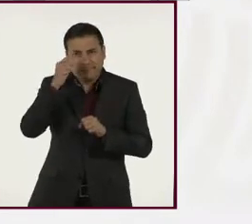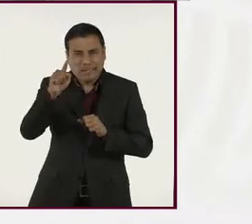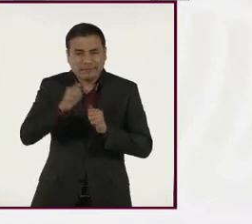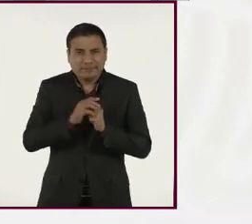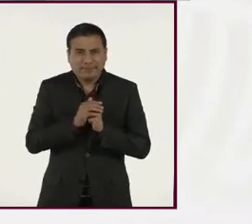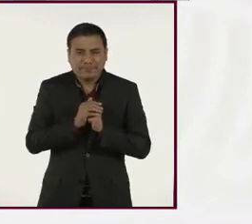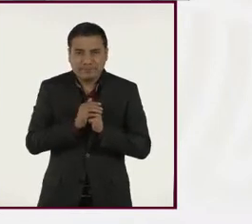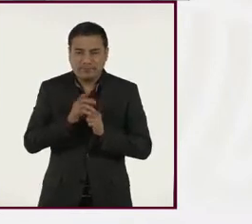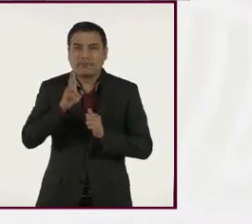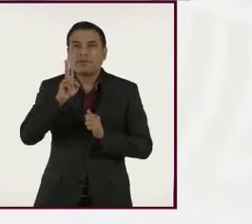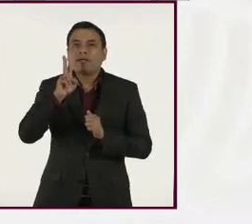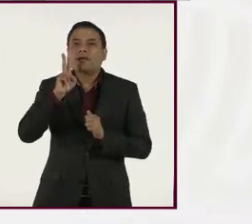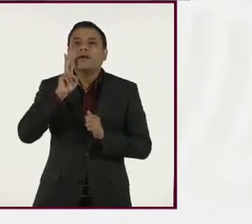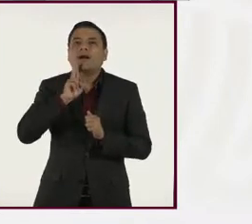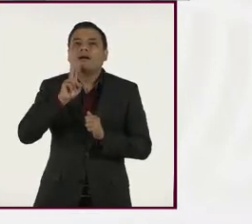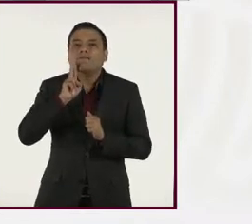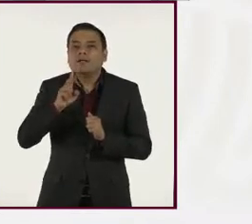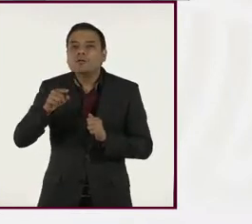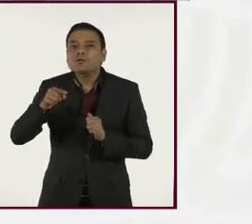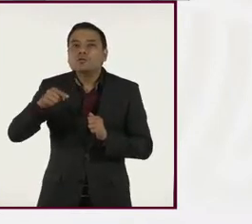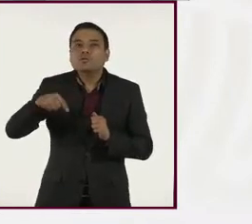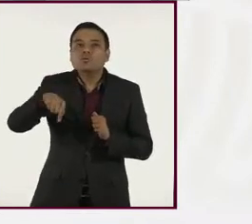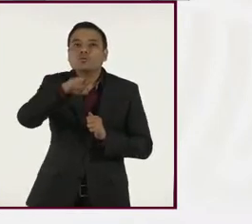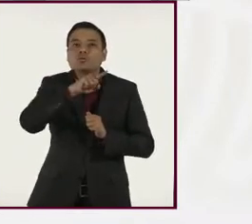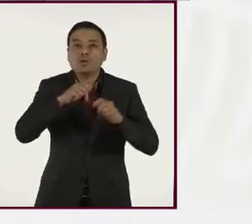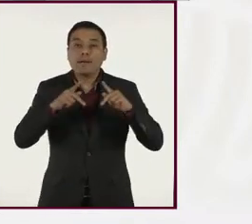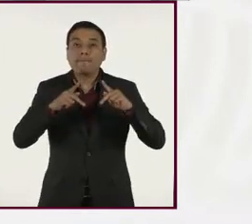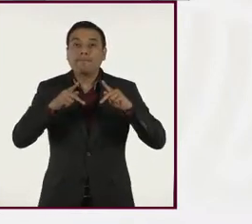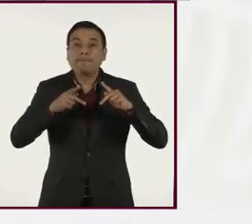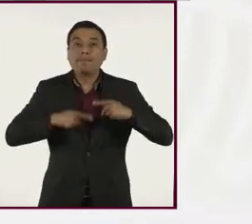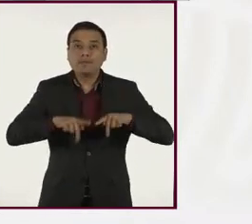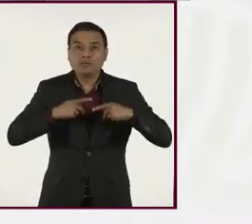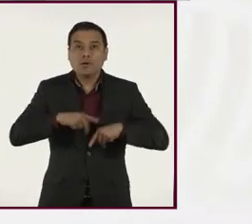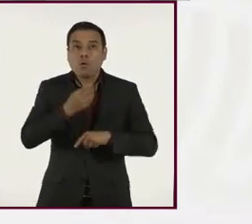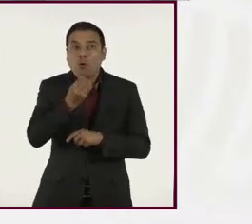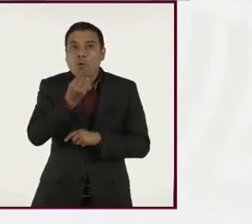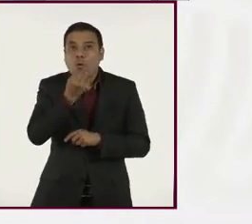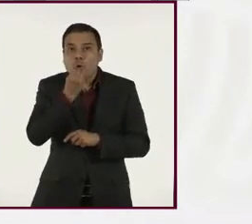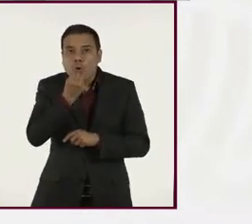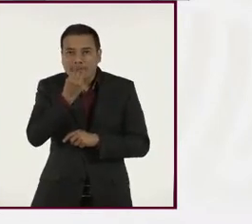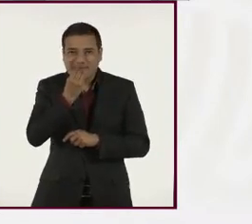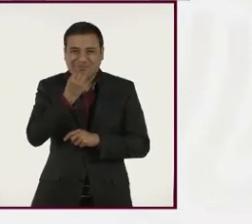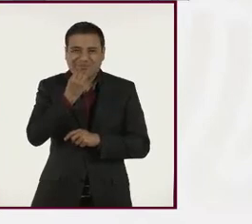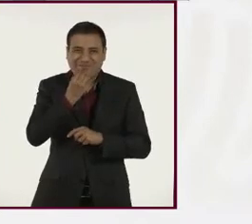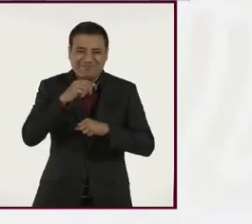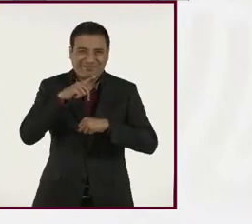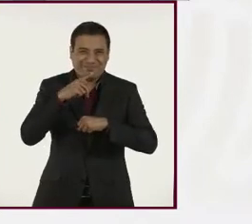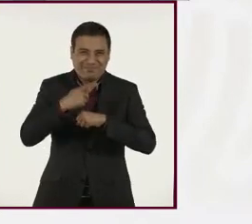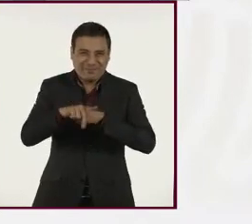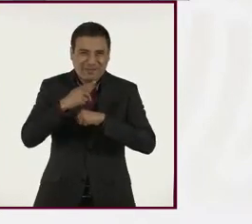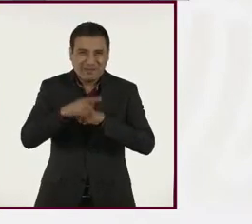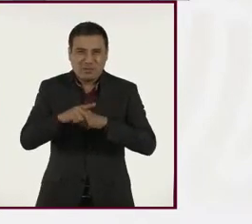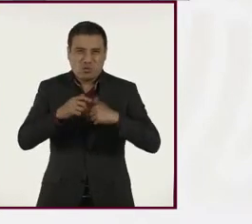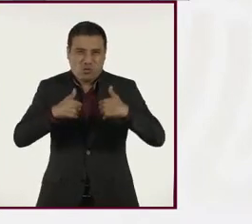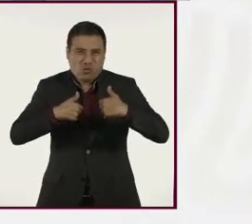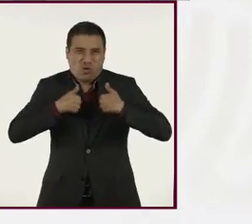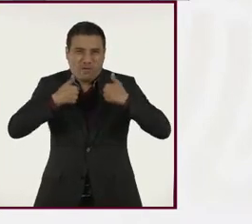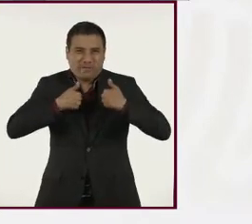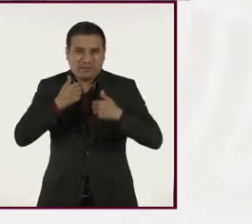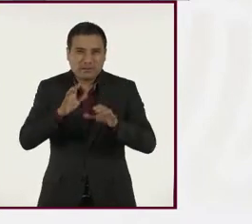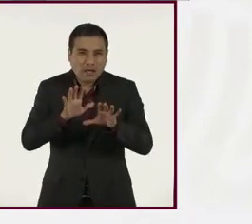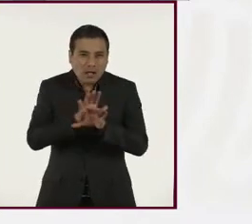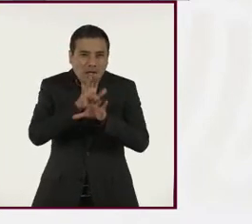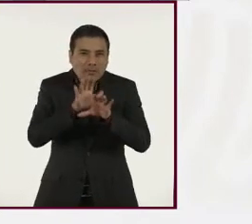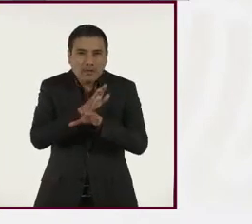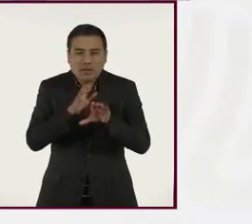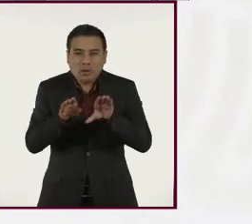habían transitado, cómo habían evolucionado esta parte de las conductas alimentarias de riesgo dentro de la población adolescente mexicana.